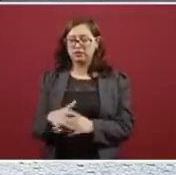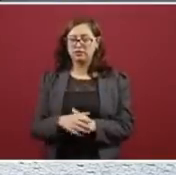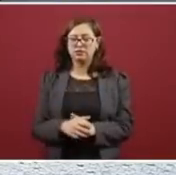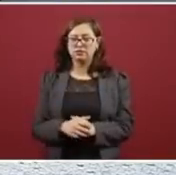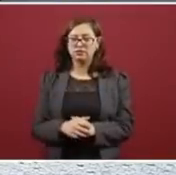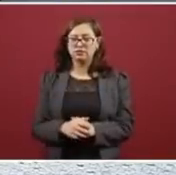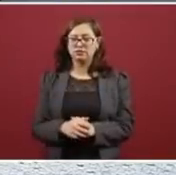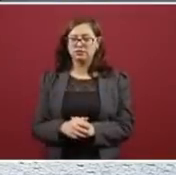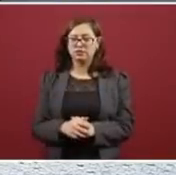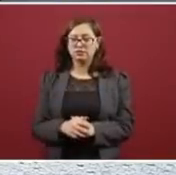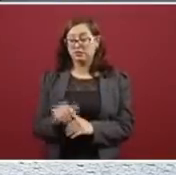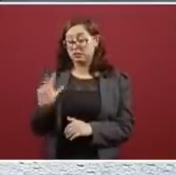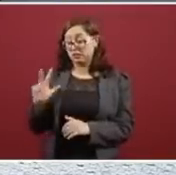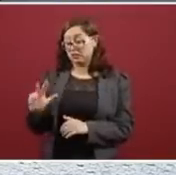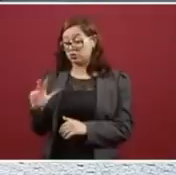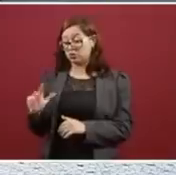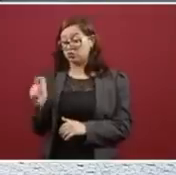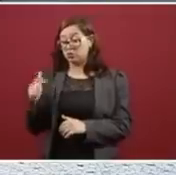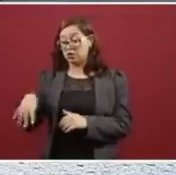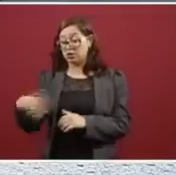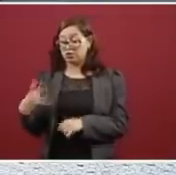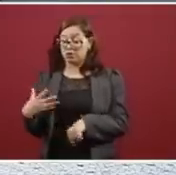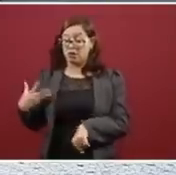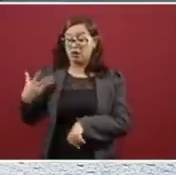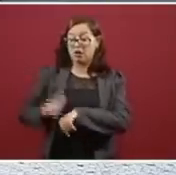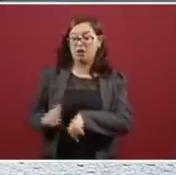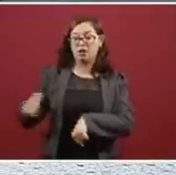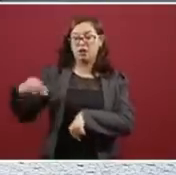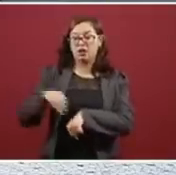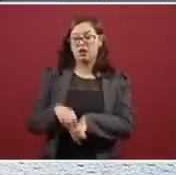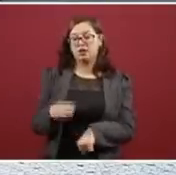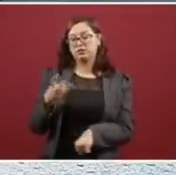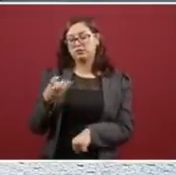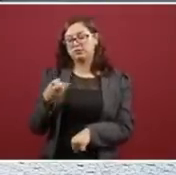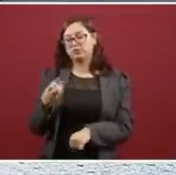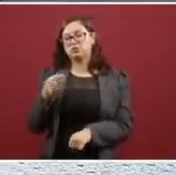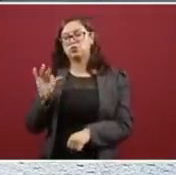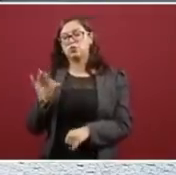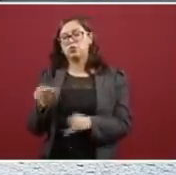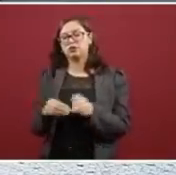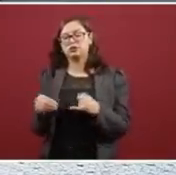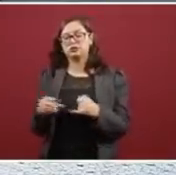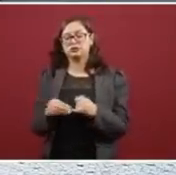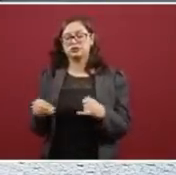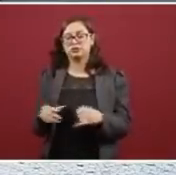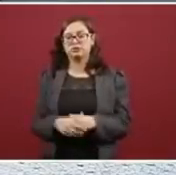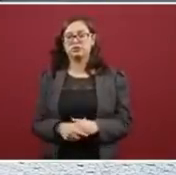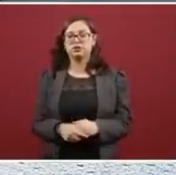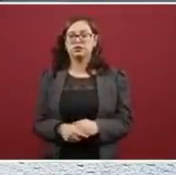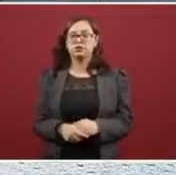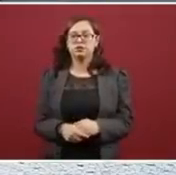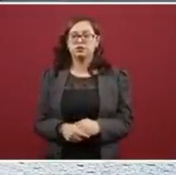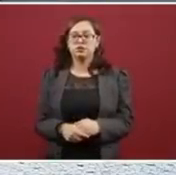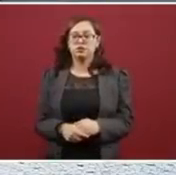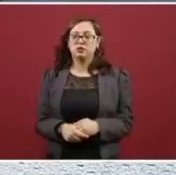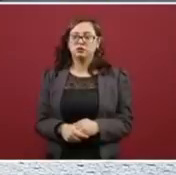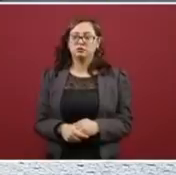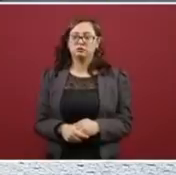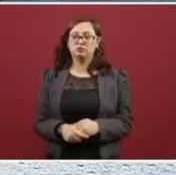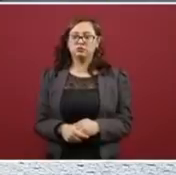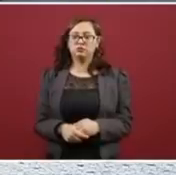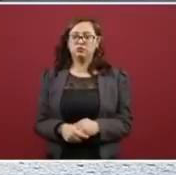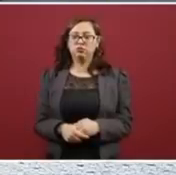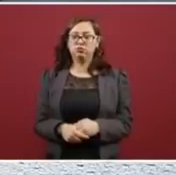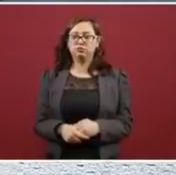14 con 340 de margen de diferencial y los más los